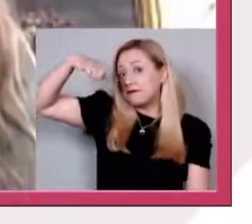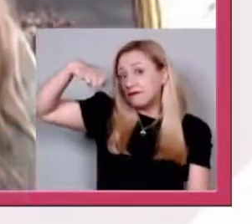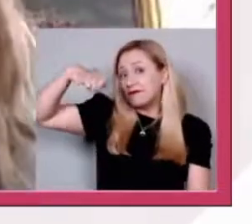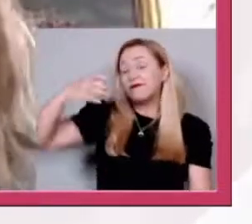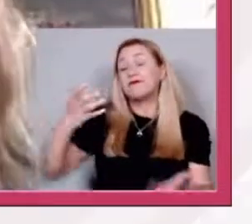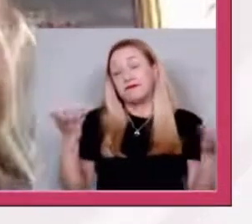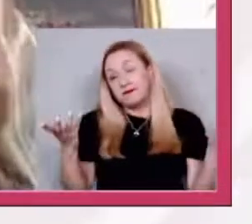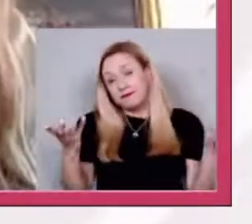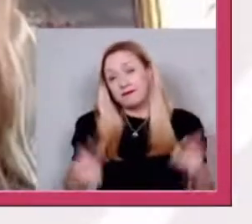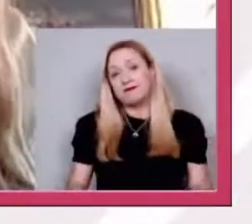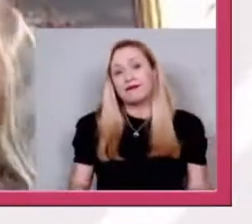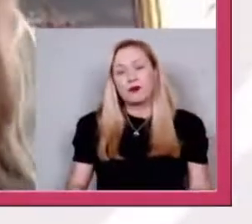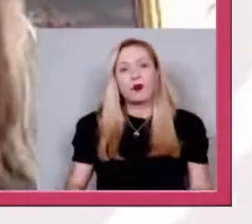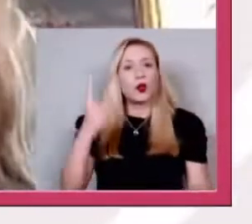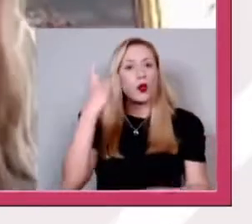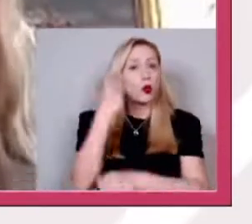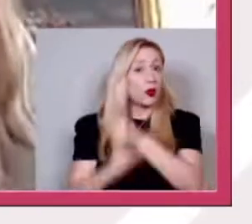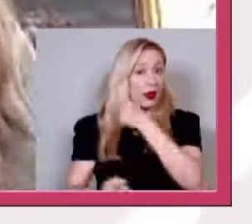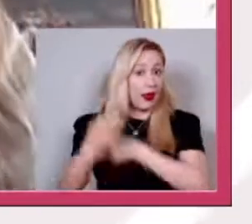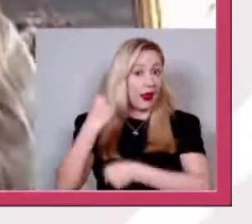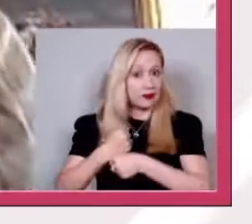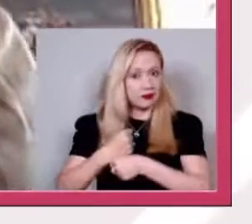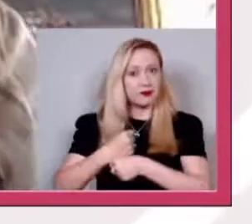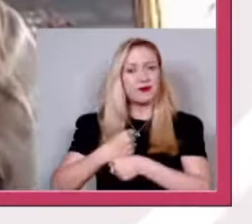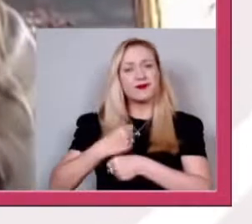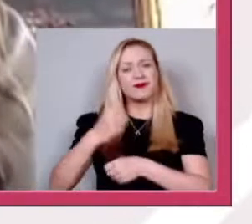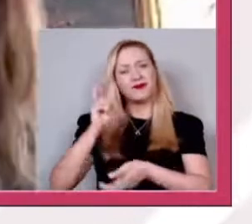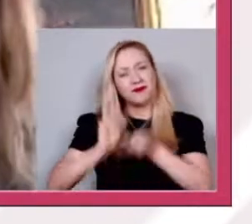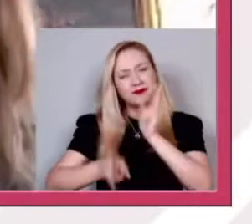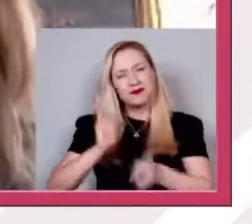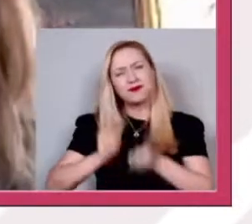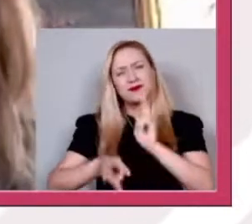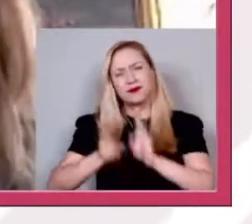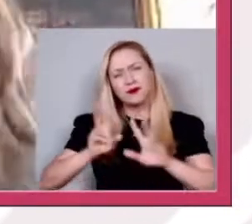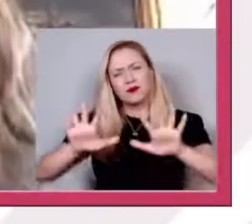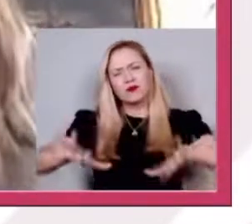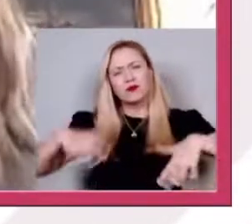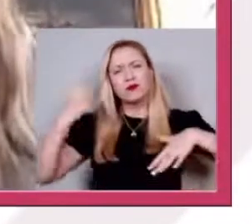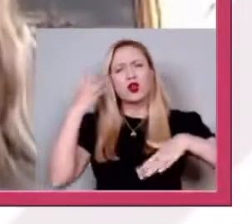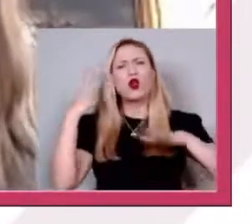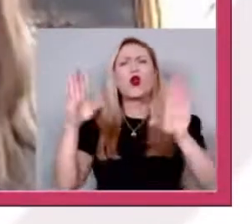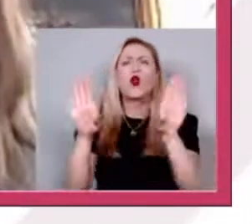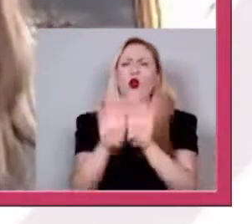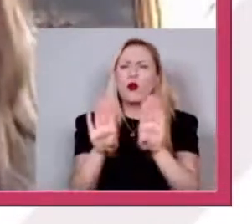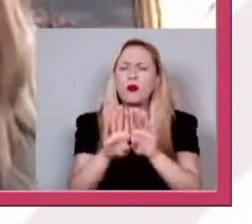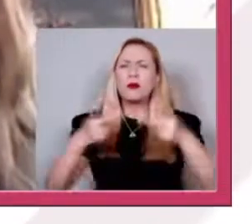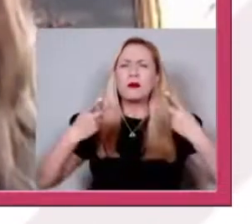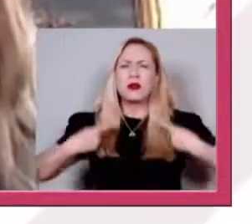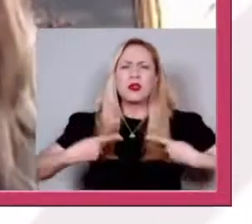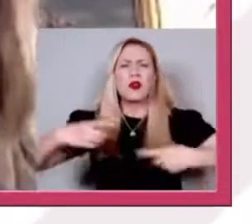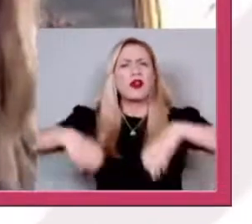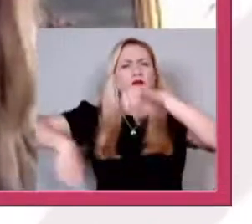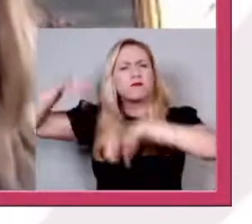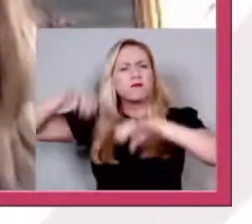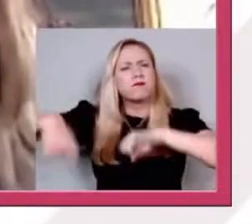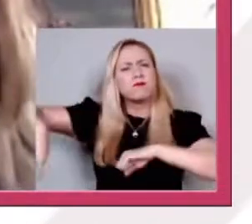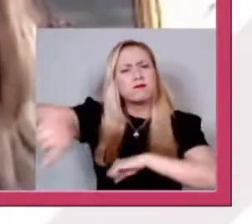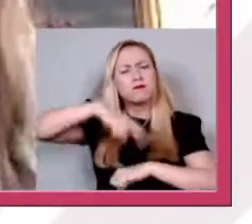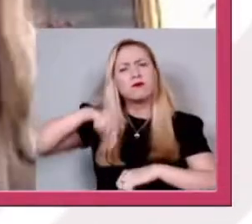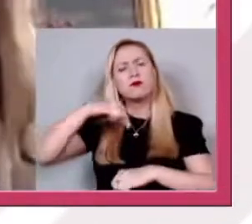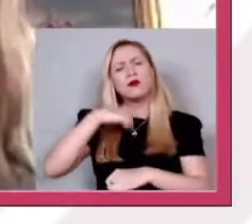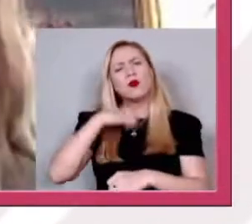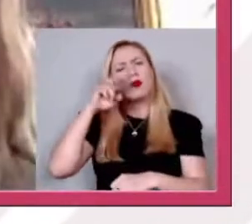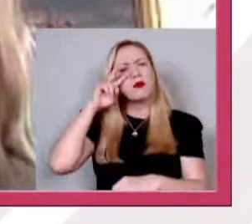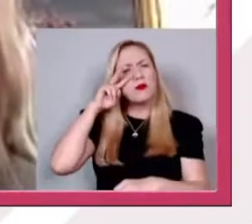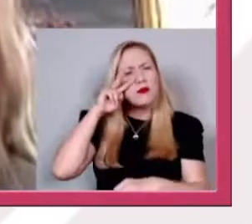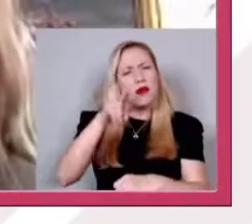mayores. Hace un año, durante nuestro conversatorio sobre los impactos diferenciados en personas mayores, recogimos, justo